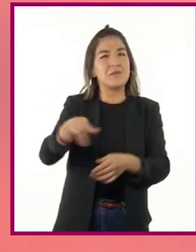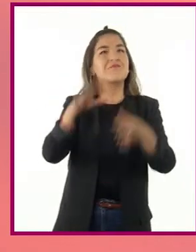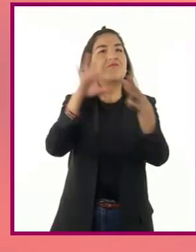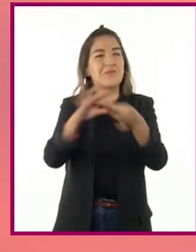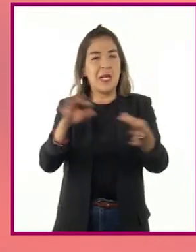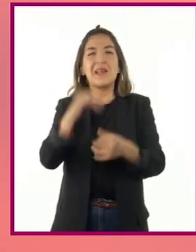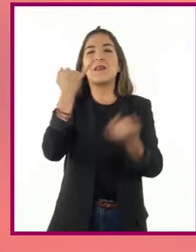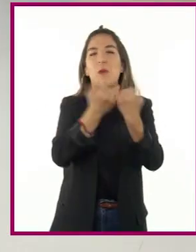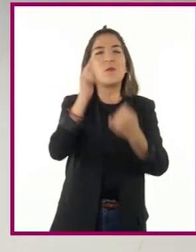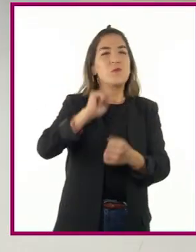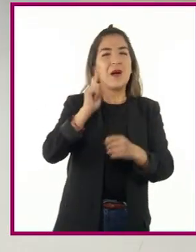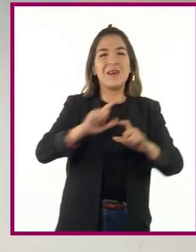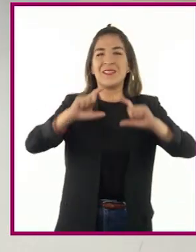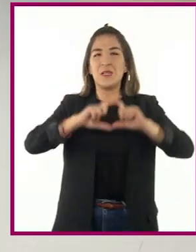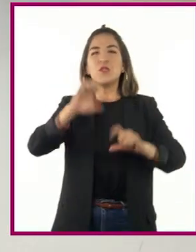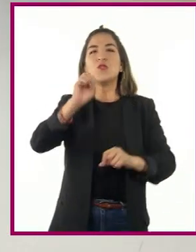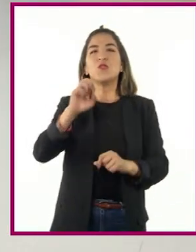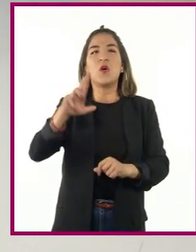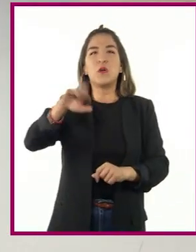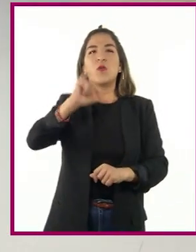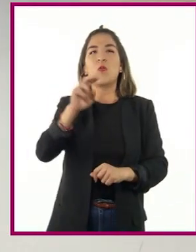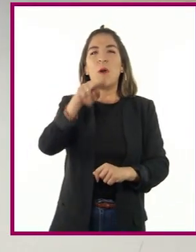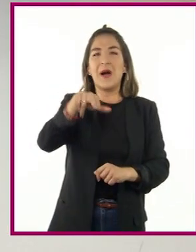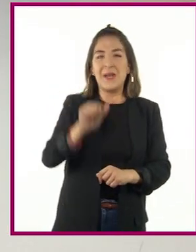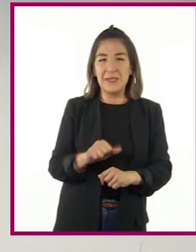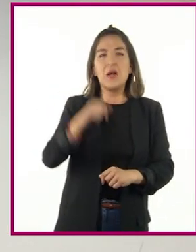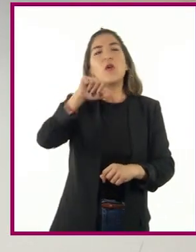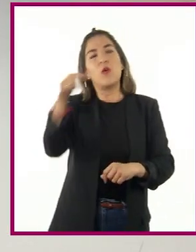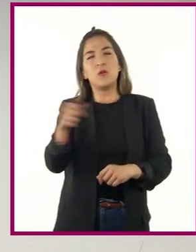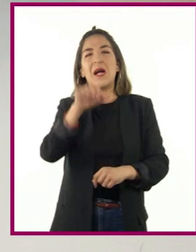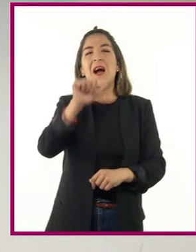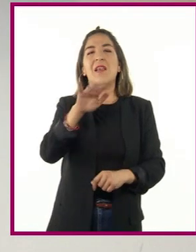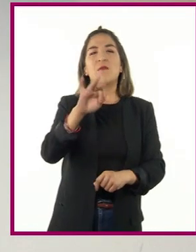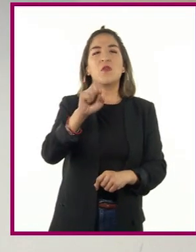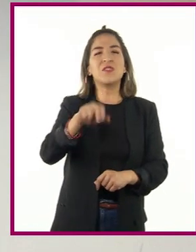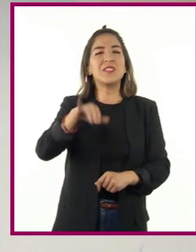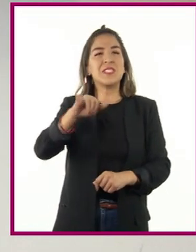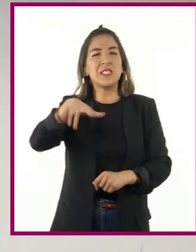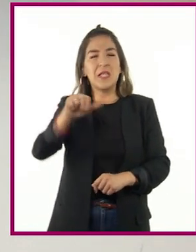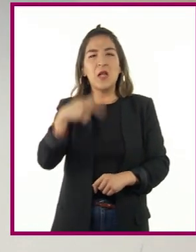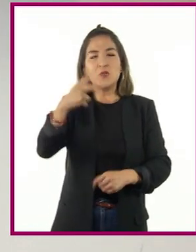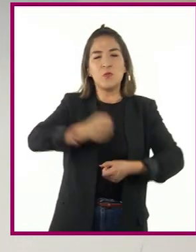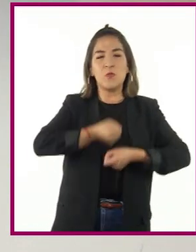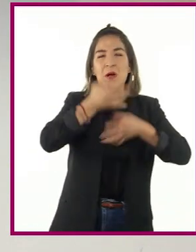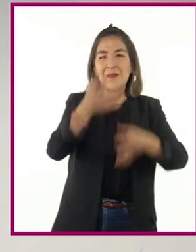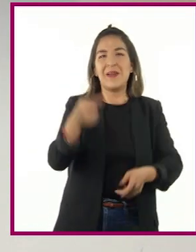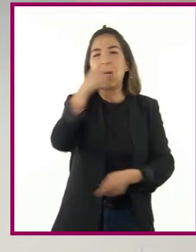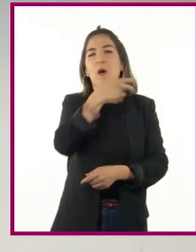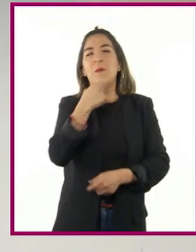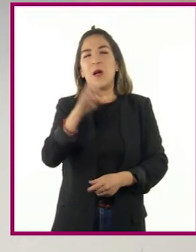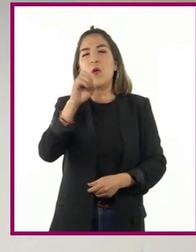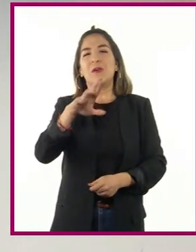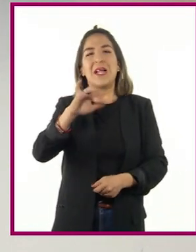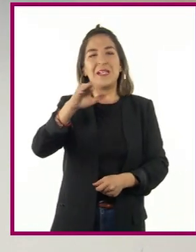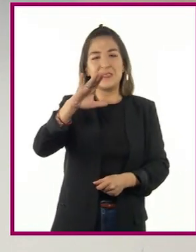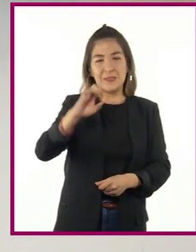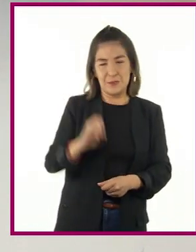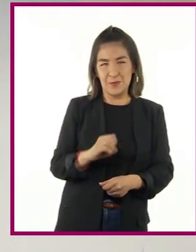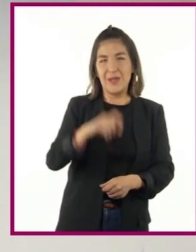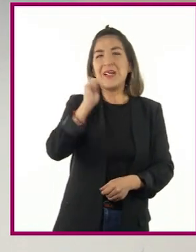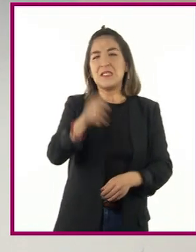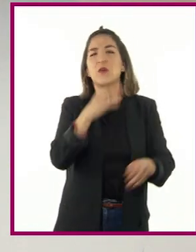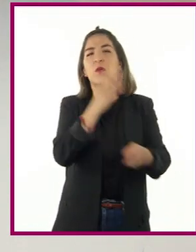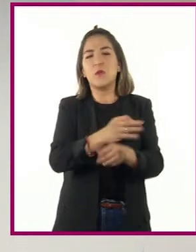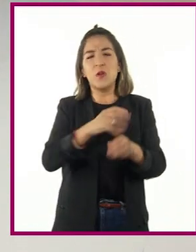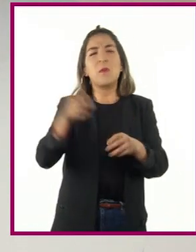su respuesta a Sor Filotea de la Cruz, o Alfonsina Storni, en el poema que dedica a Horacio Quiroga. Recuerden que los